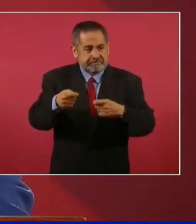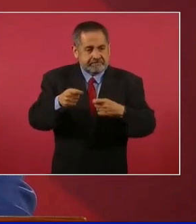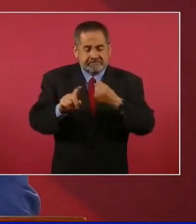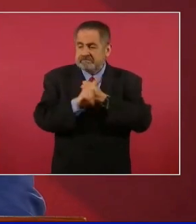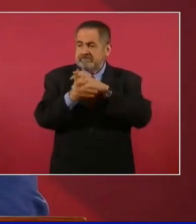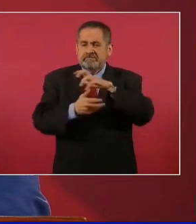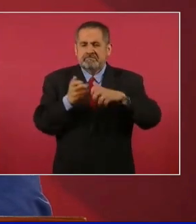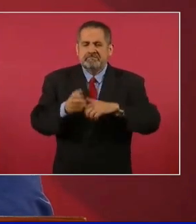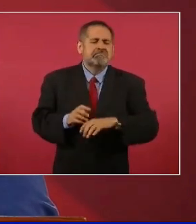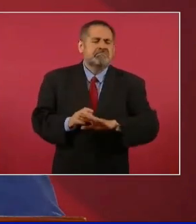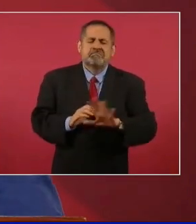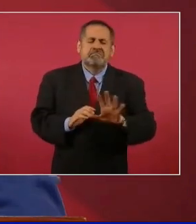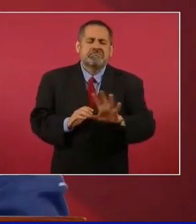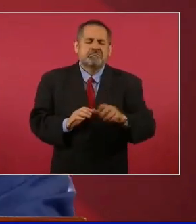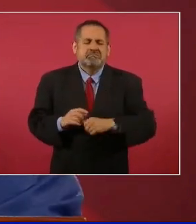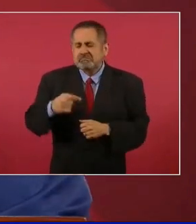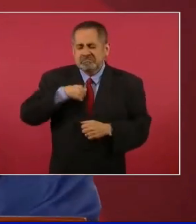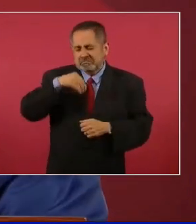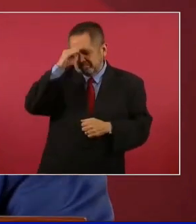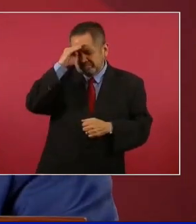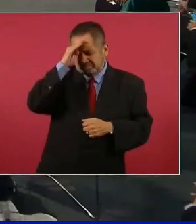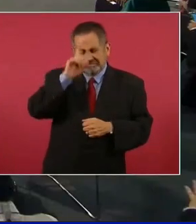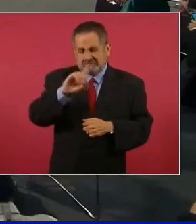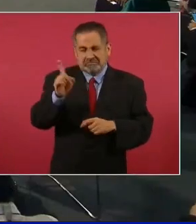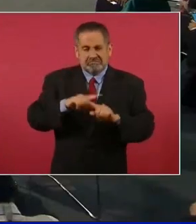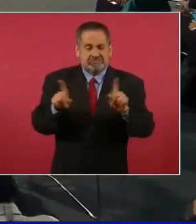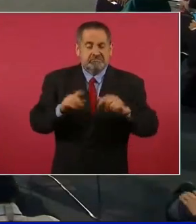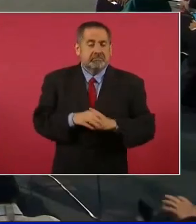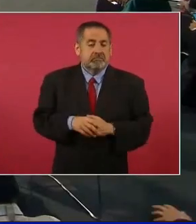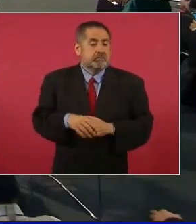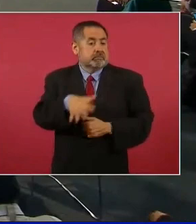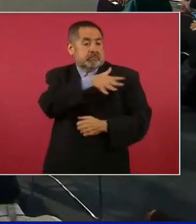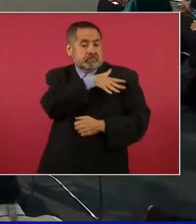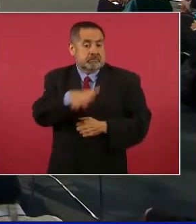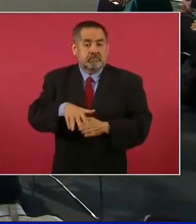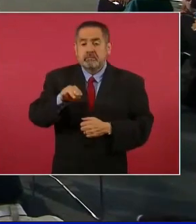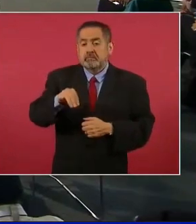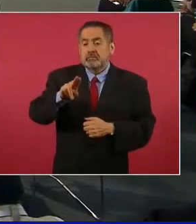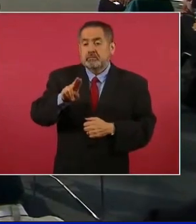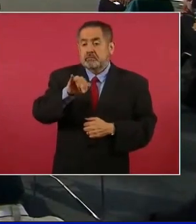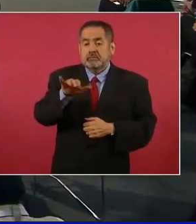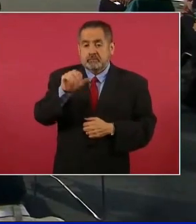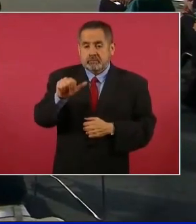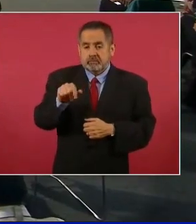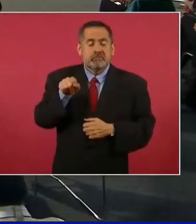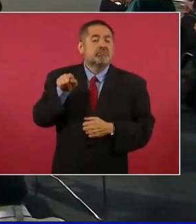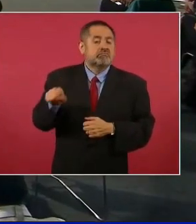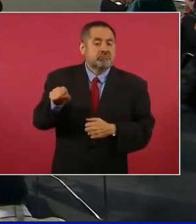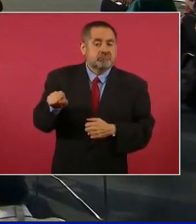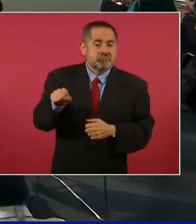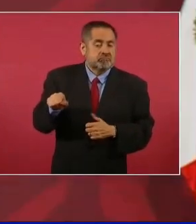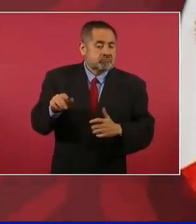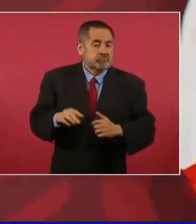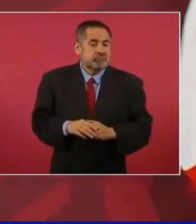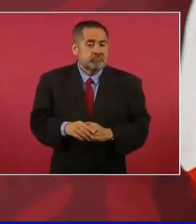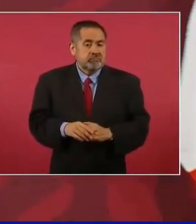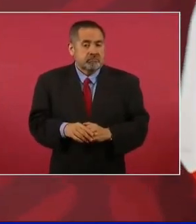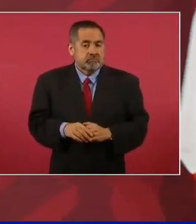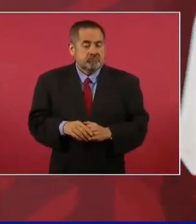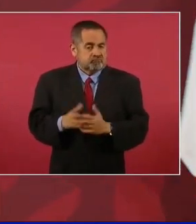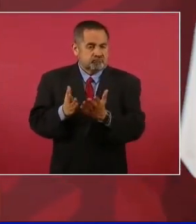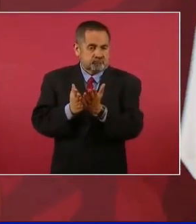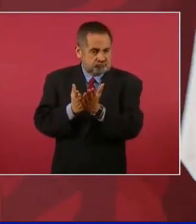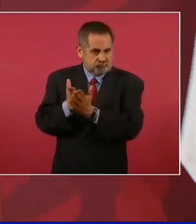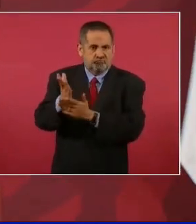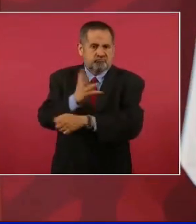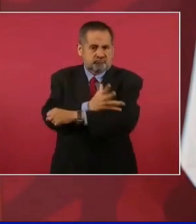No, yo pienso que no. El general Múgica era un hombre